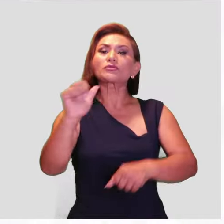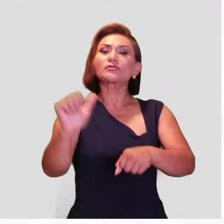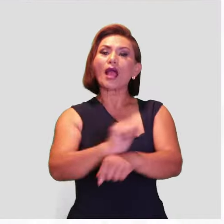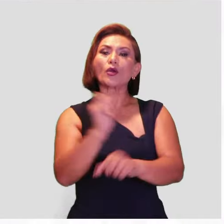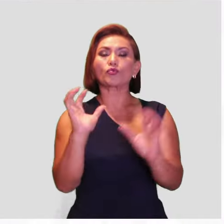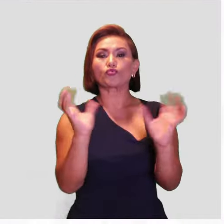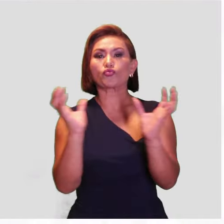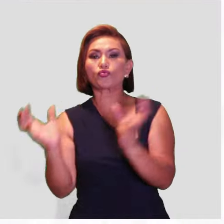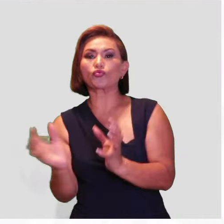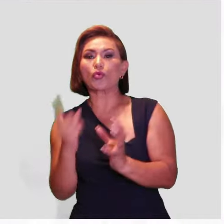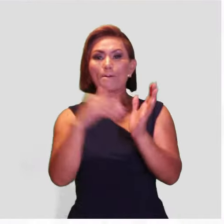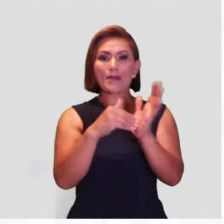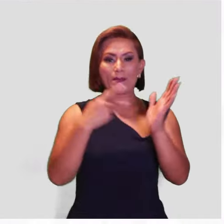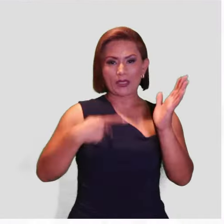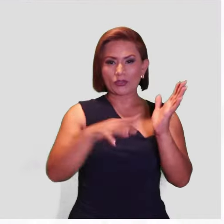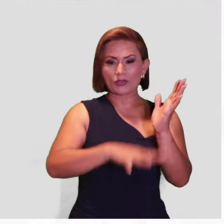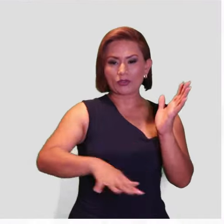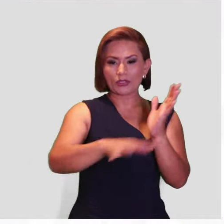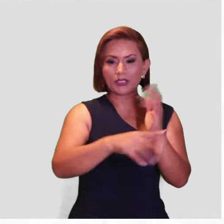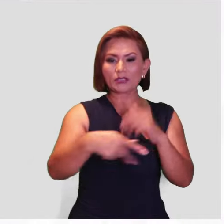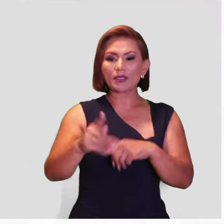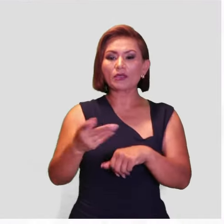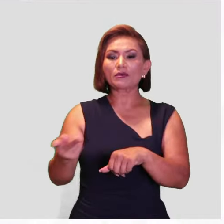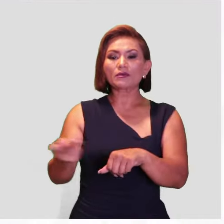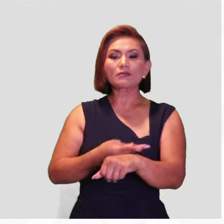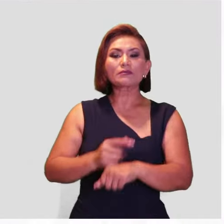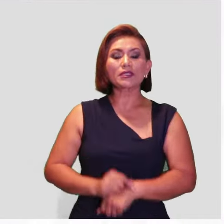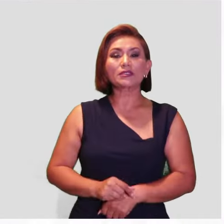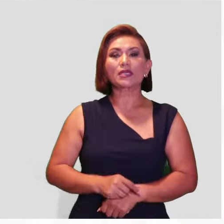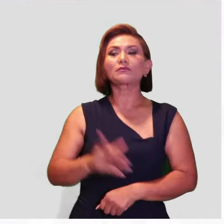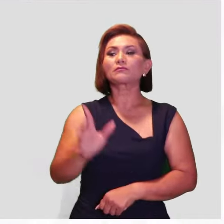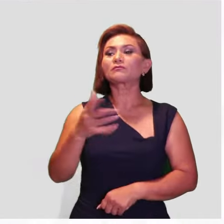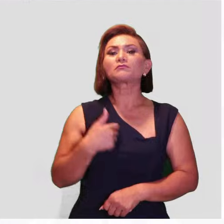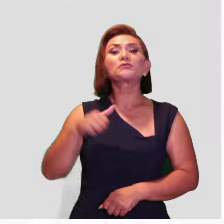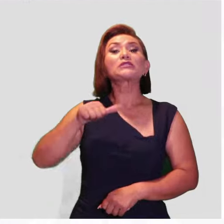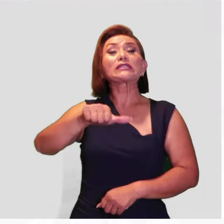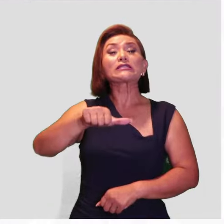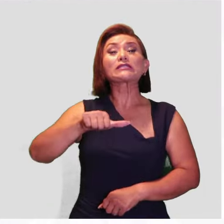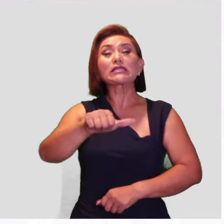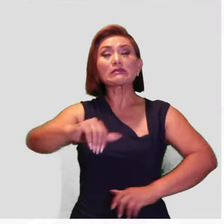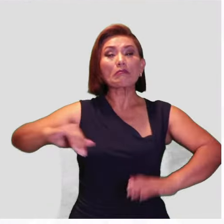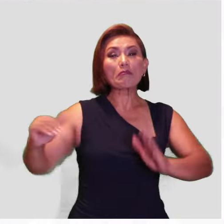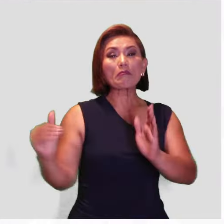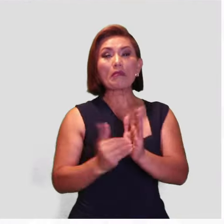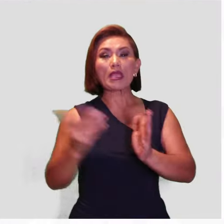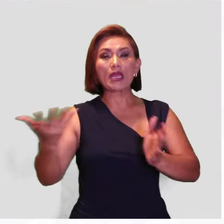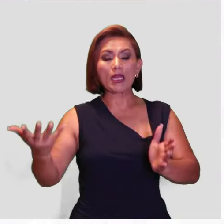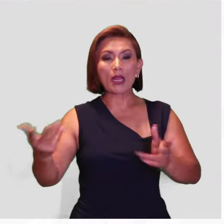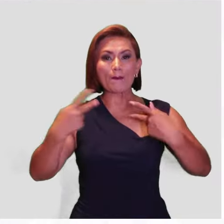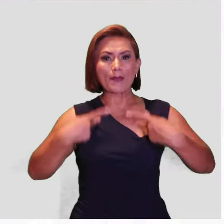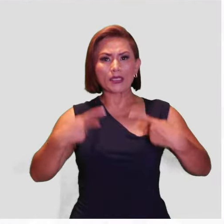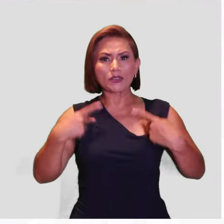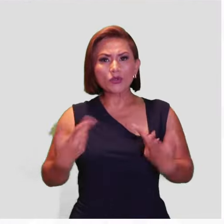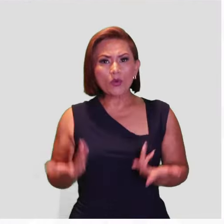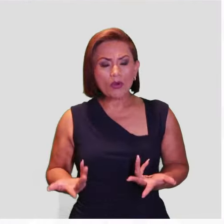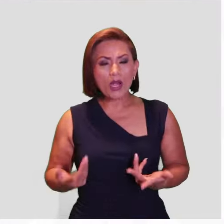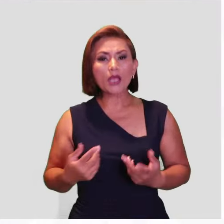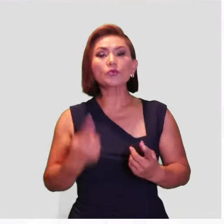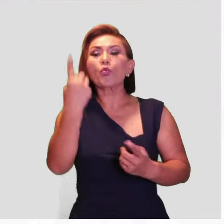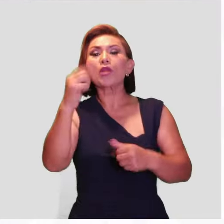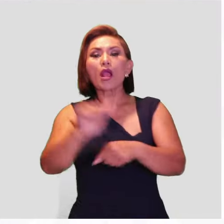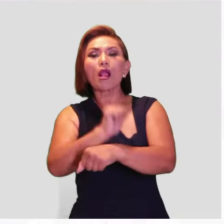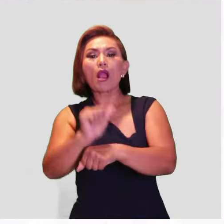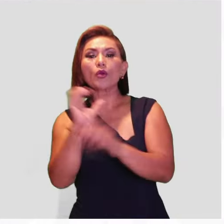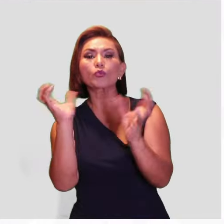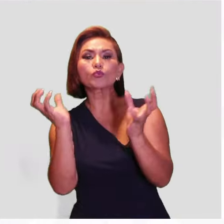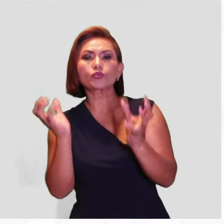Río, Robertín Ratatín tiene 1 patrulla por cada 16,000 habitantes. El problema no es la inseguridad, el